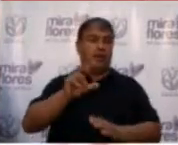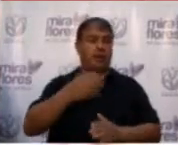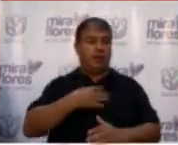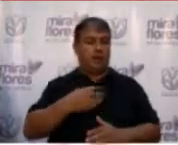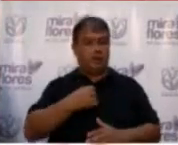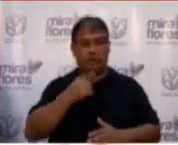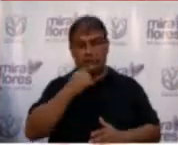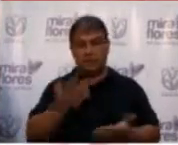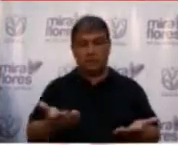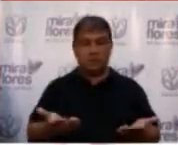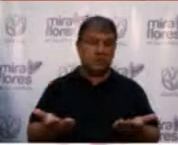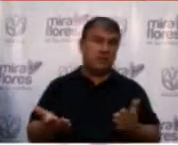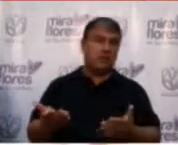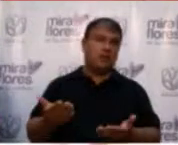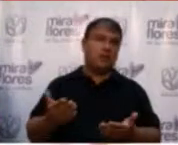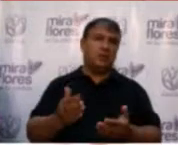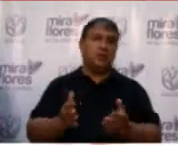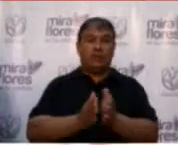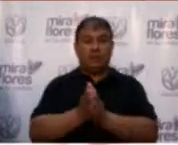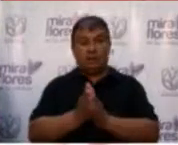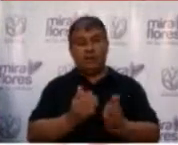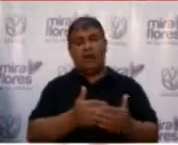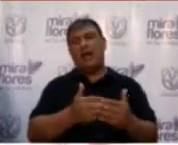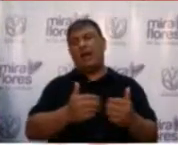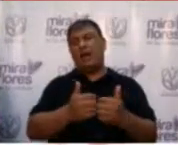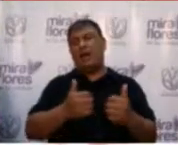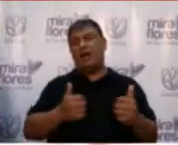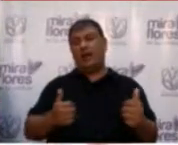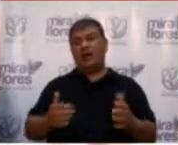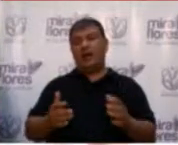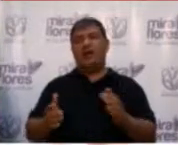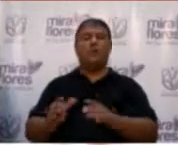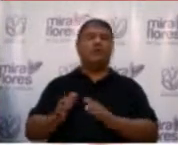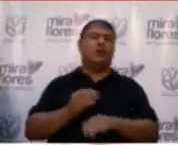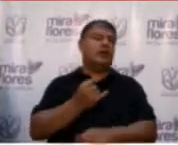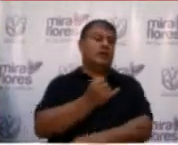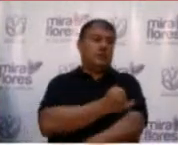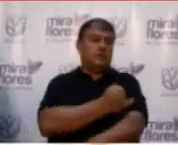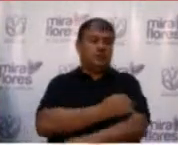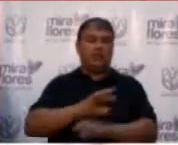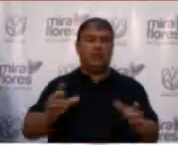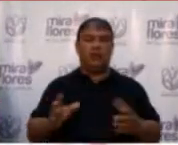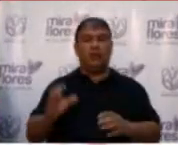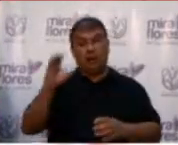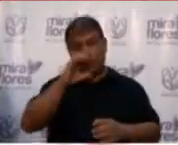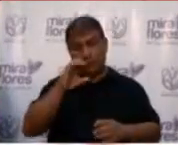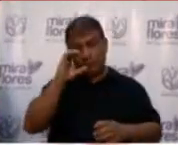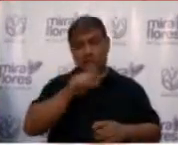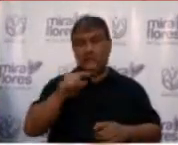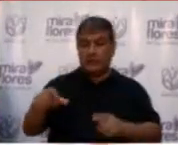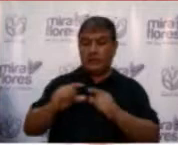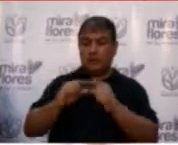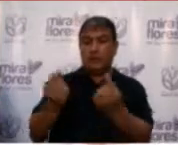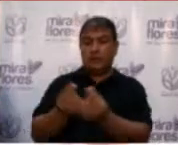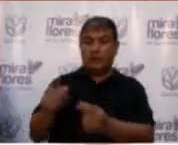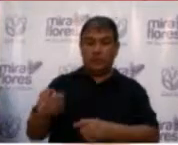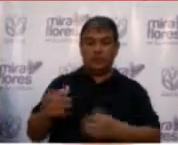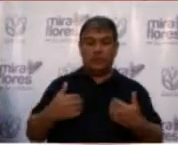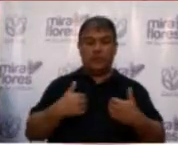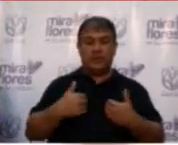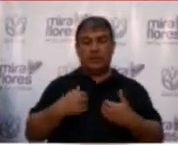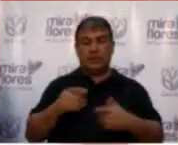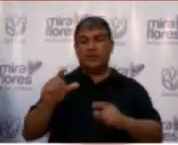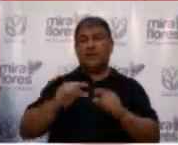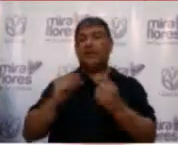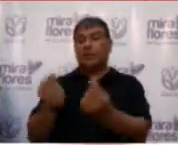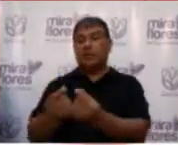que está dentro de todo bastante alejada de las instituciones, y la búsqueda que tenemos es que